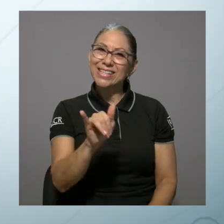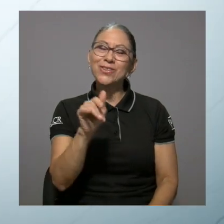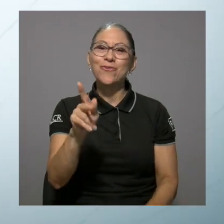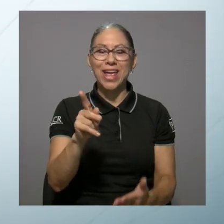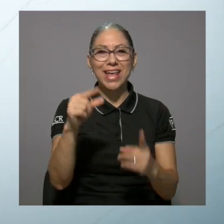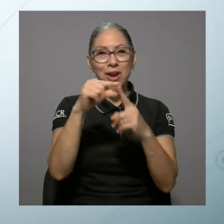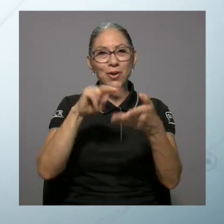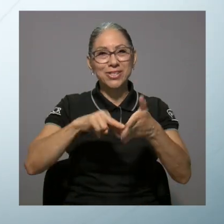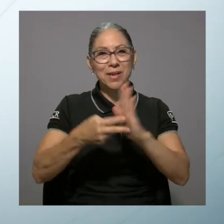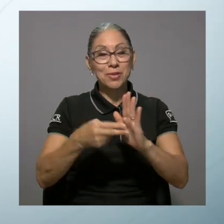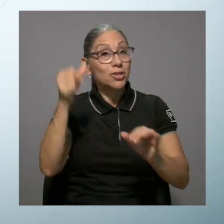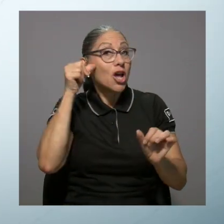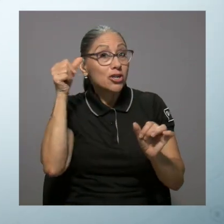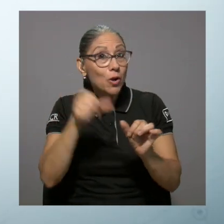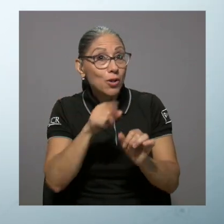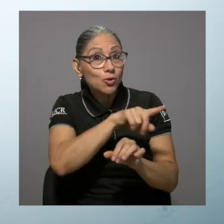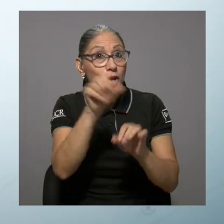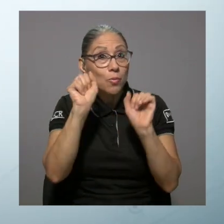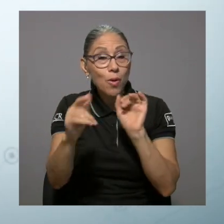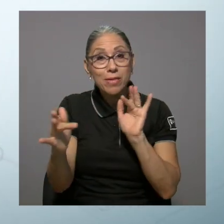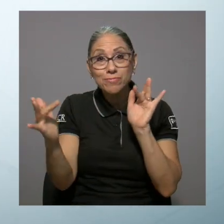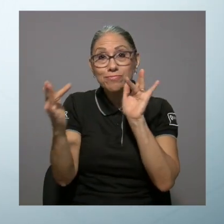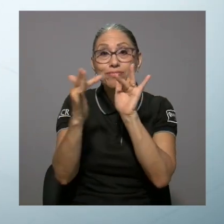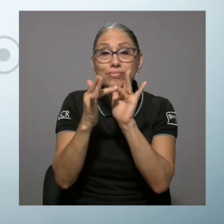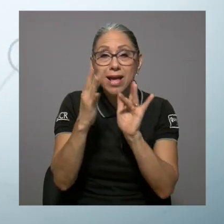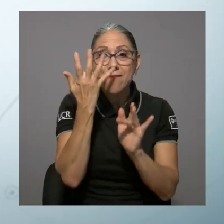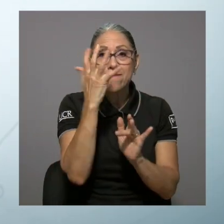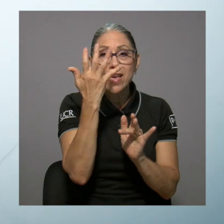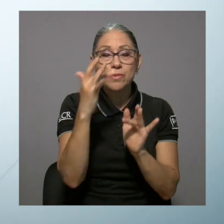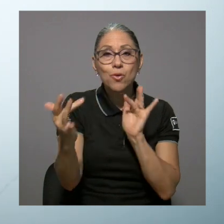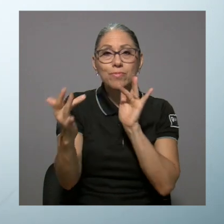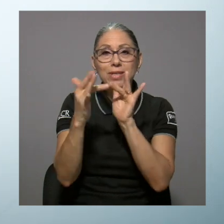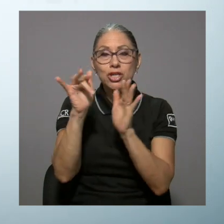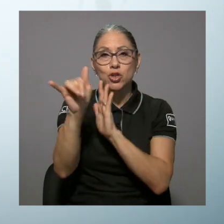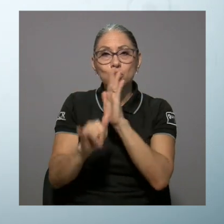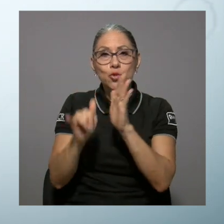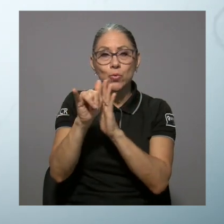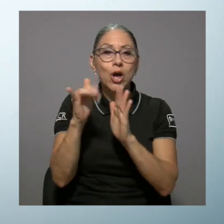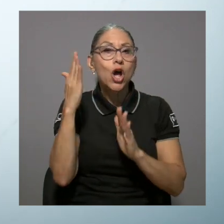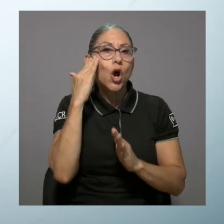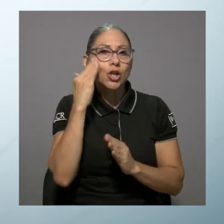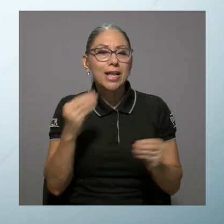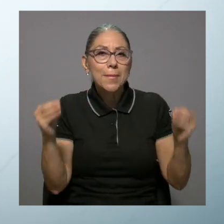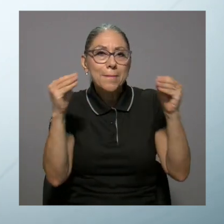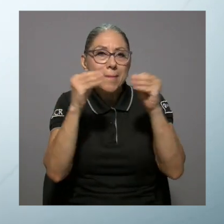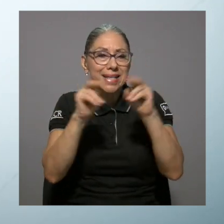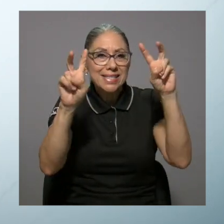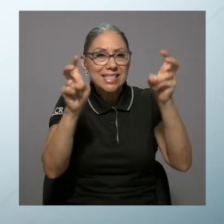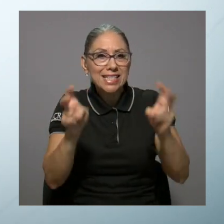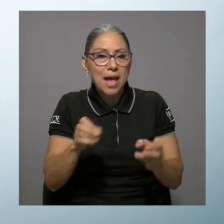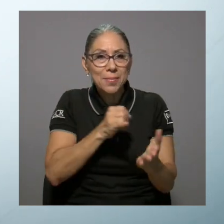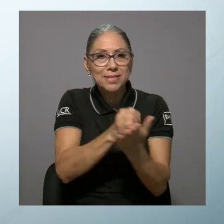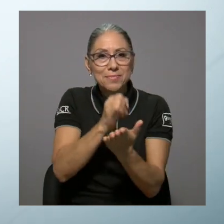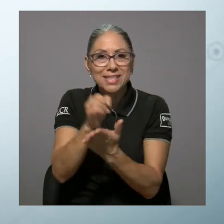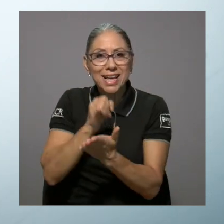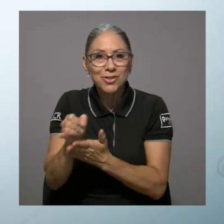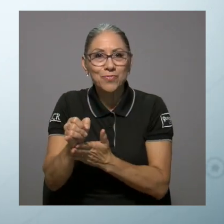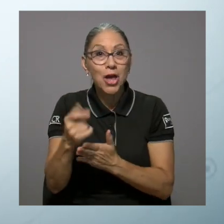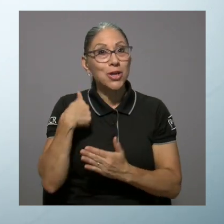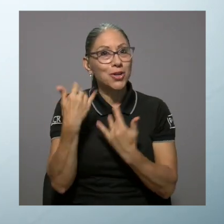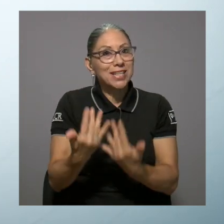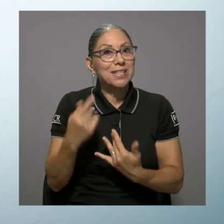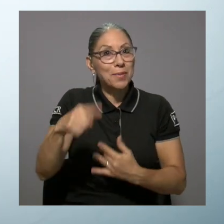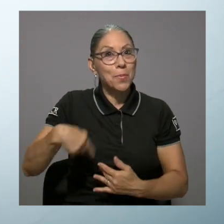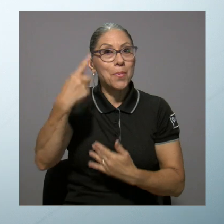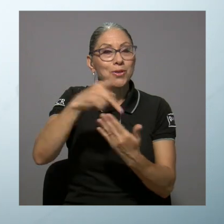Esto fue Conceptos. Recuerde que puede seguirnos por nuestras páginas de Facebook y YouTube para conocer más sobre nuestros temas de investigación.